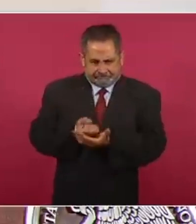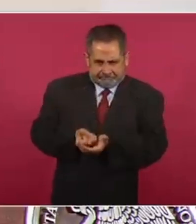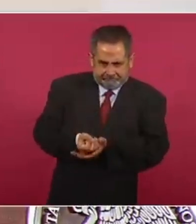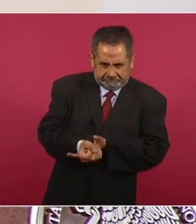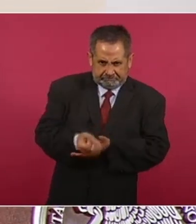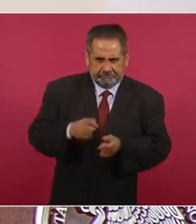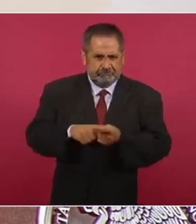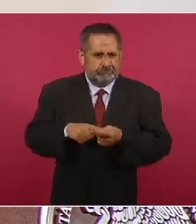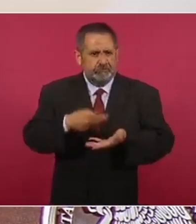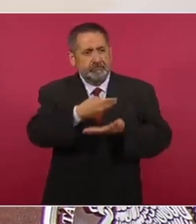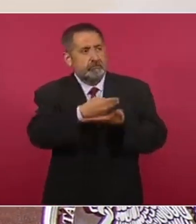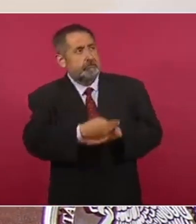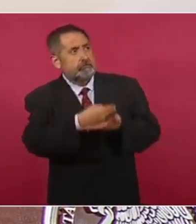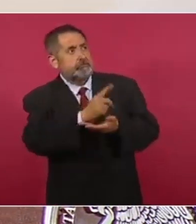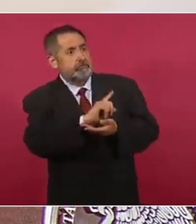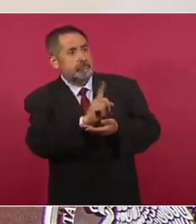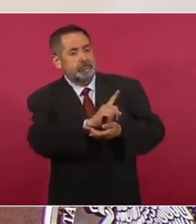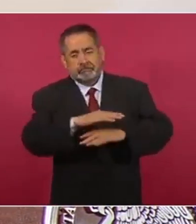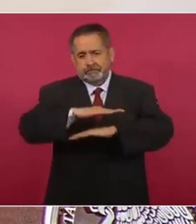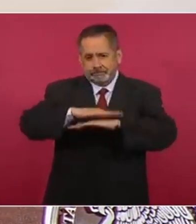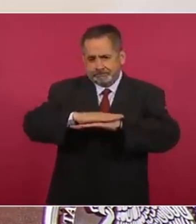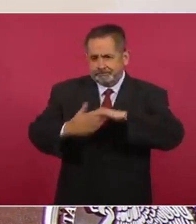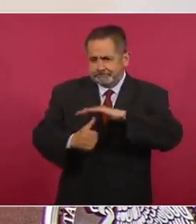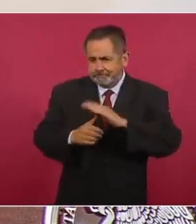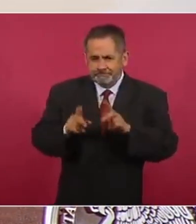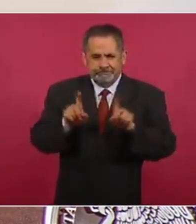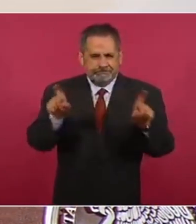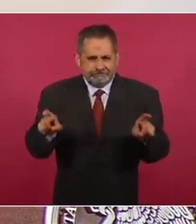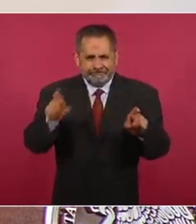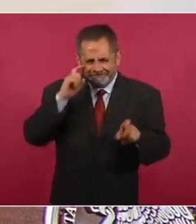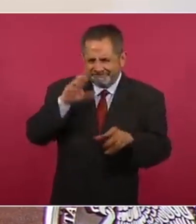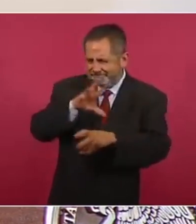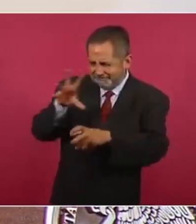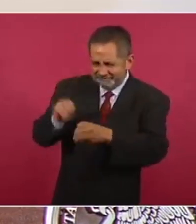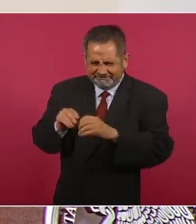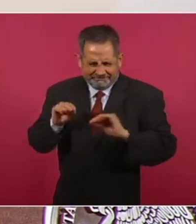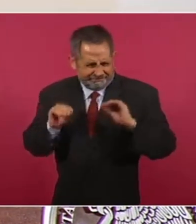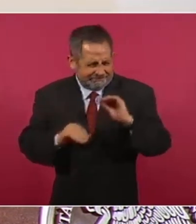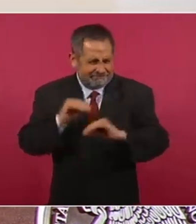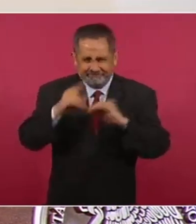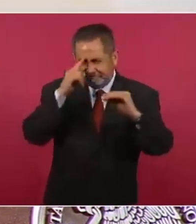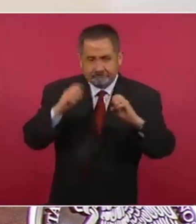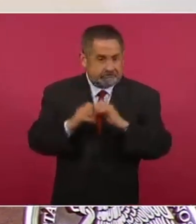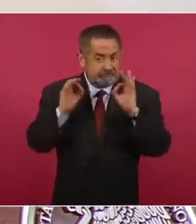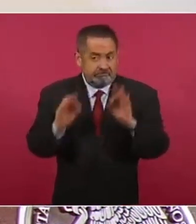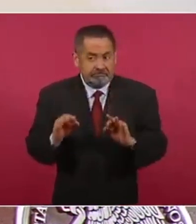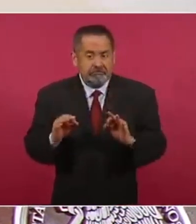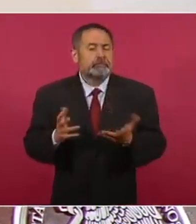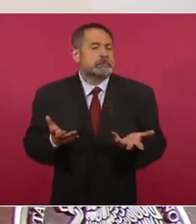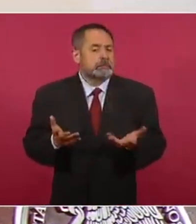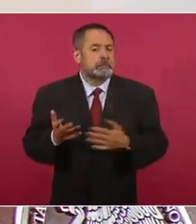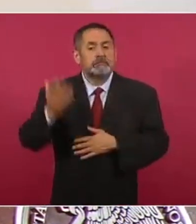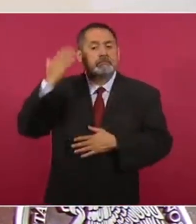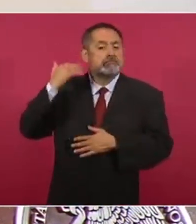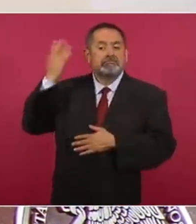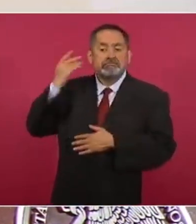desde básculas las mesas de función las lámparas para emergencias pero también la infraestructura y muchos de ellos no se